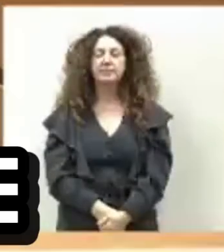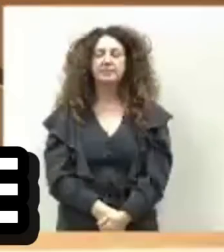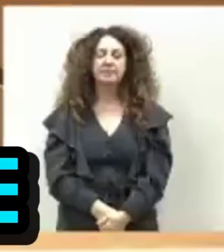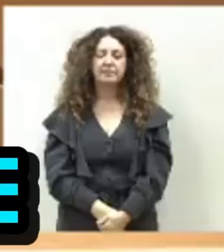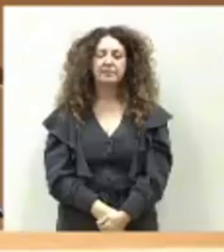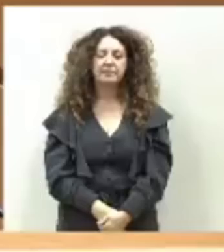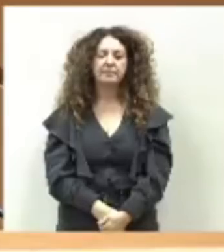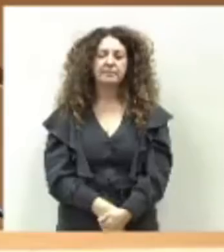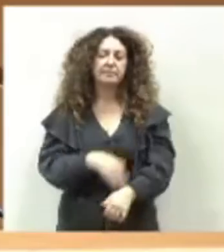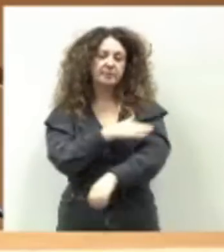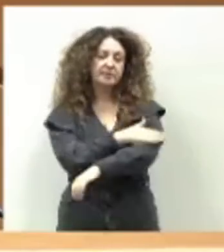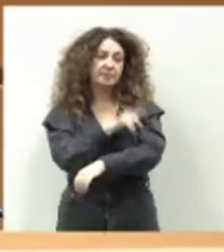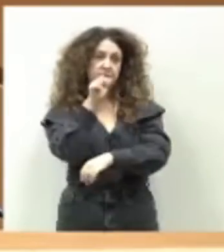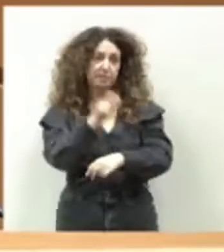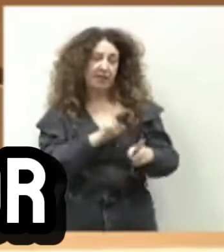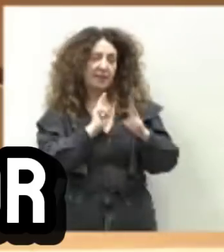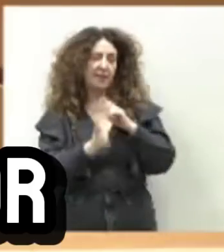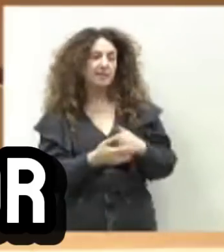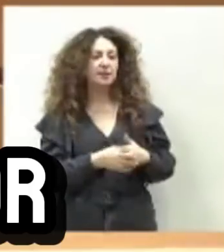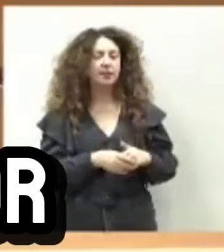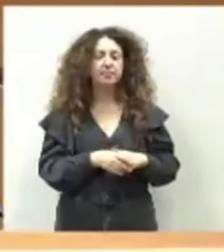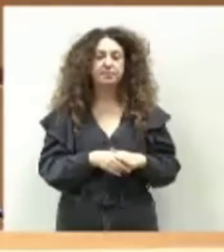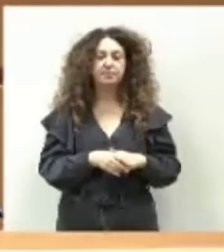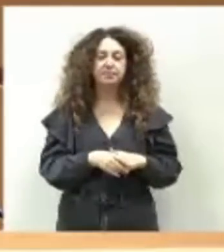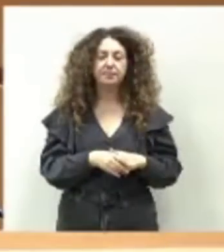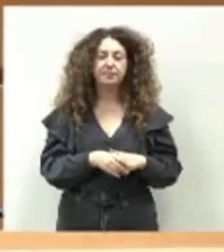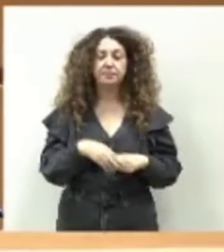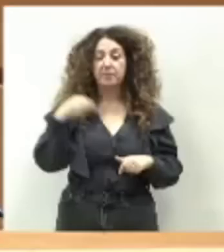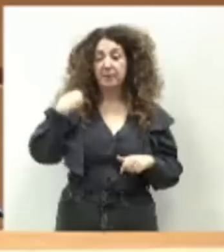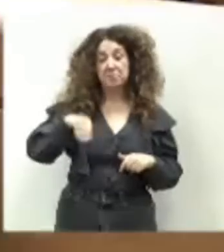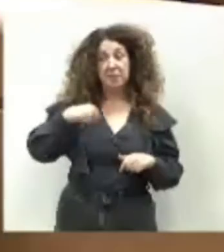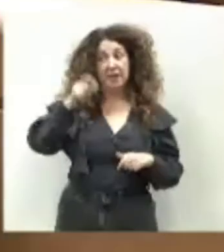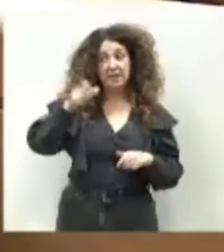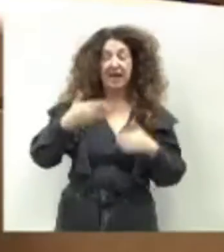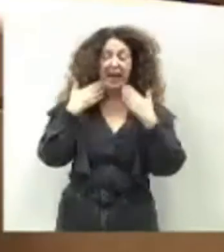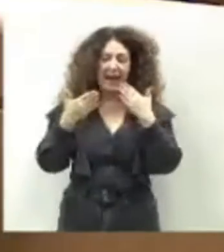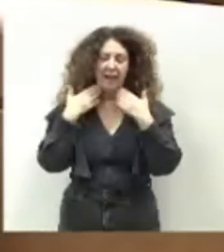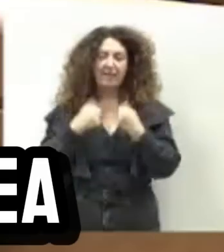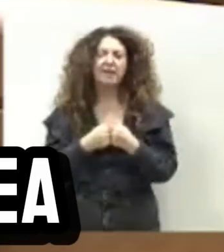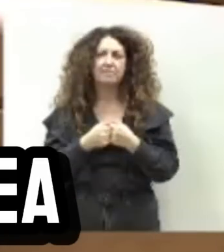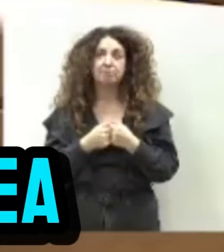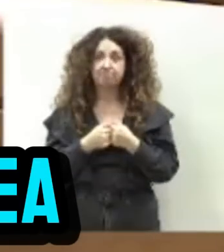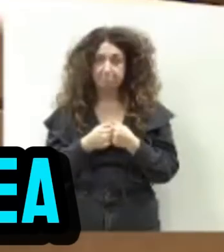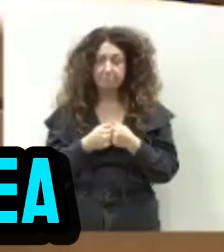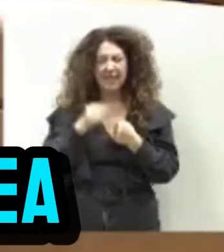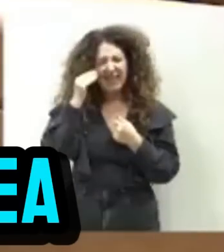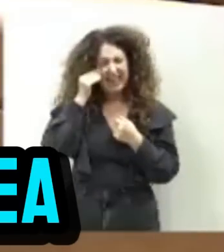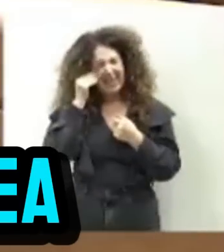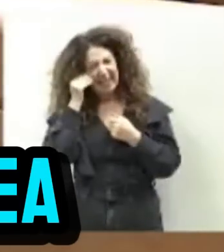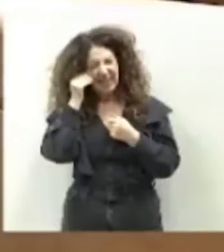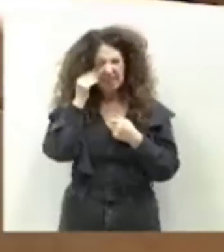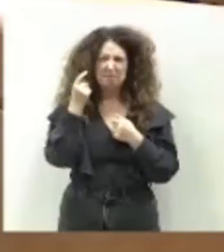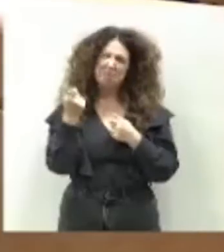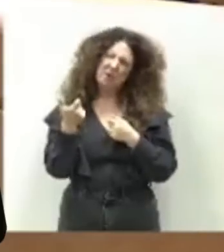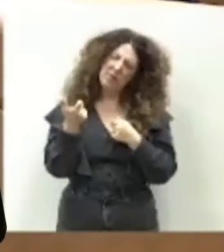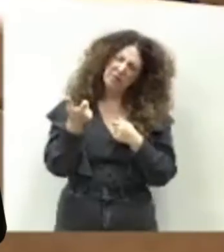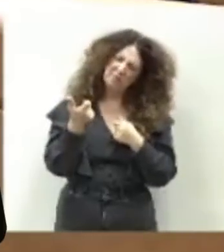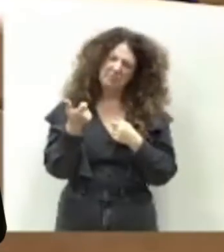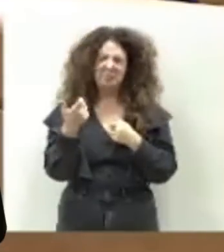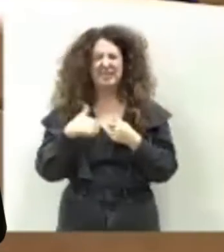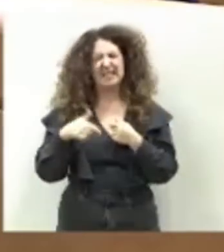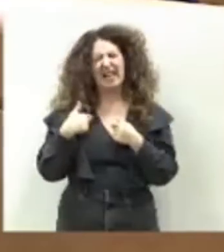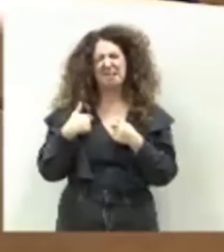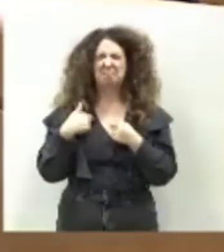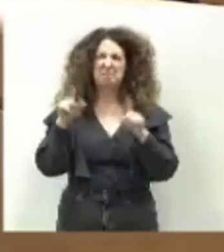Señor ministro, tiene la palabra. Muchas gracias, señor presidente. Creo que le ha quedado un pelín extemporánea y fuera de lugar